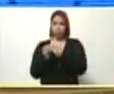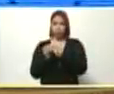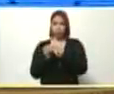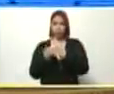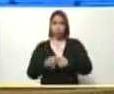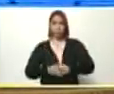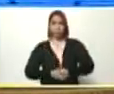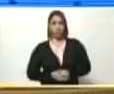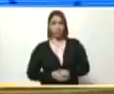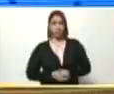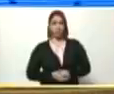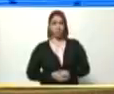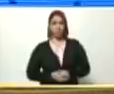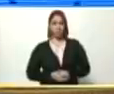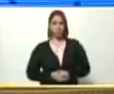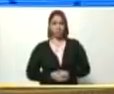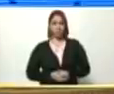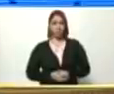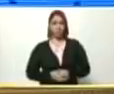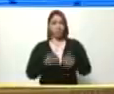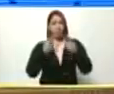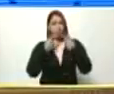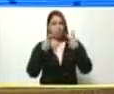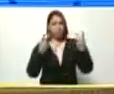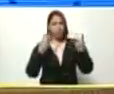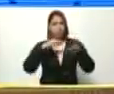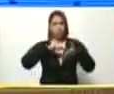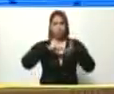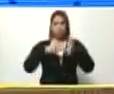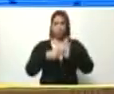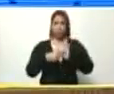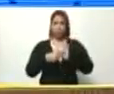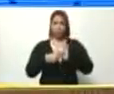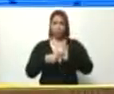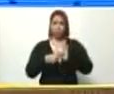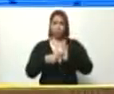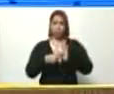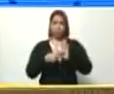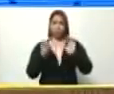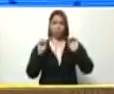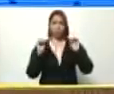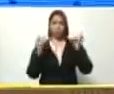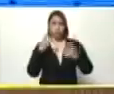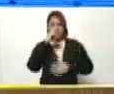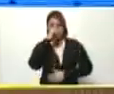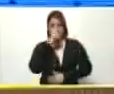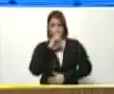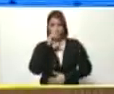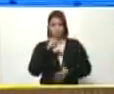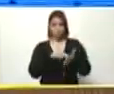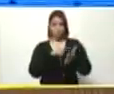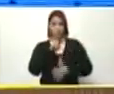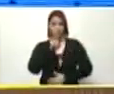que manifiesta lo que ha sido este maravilloso año 2021.